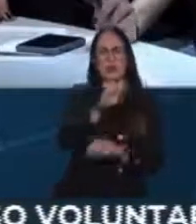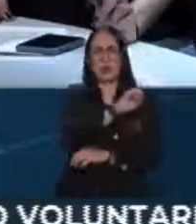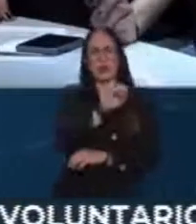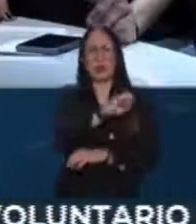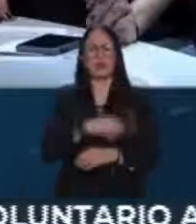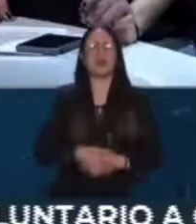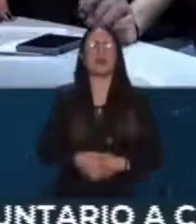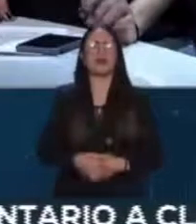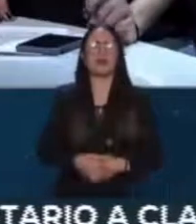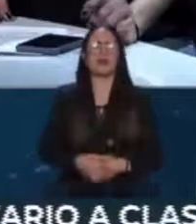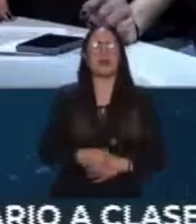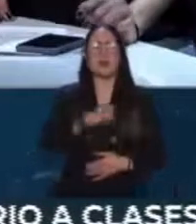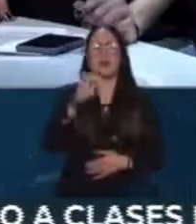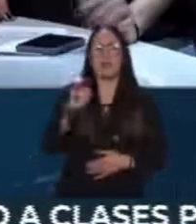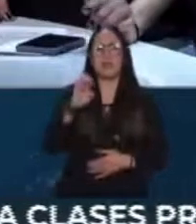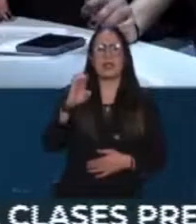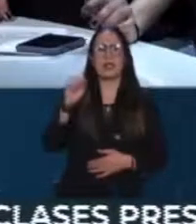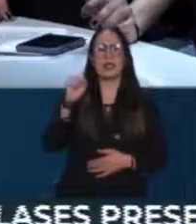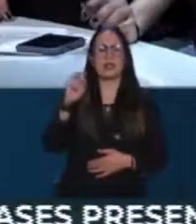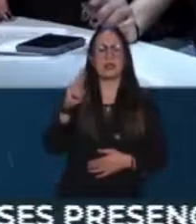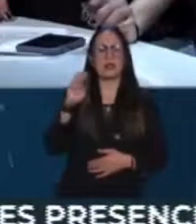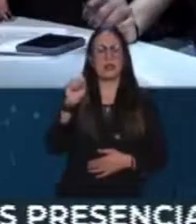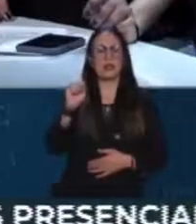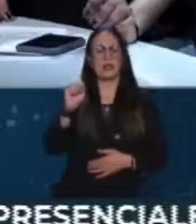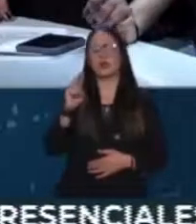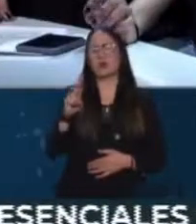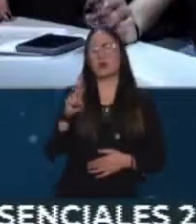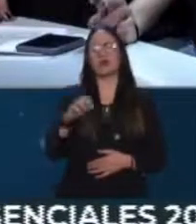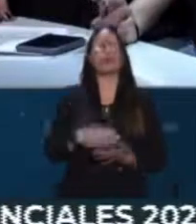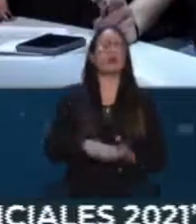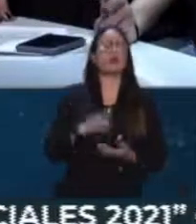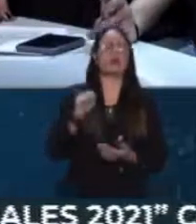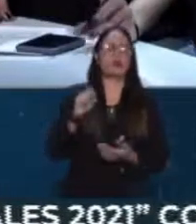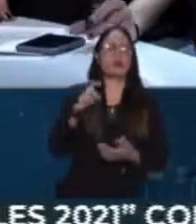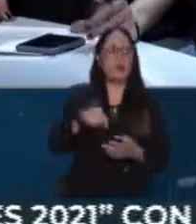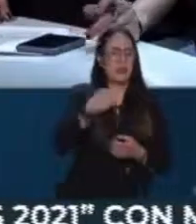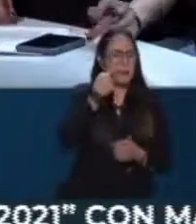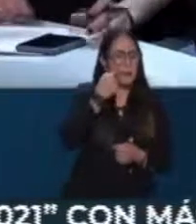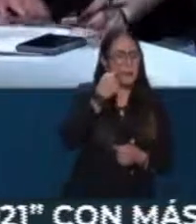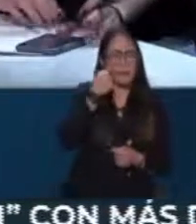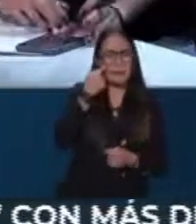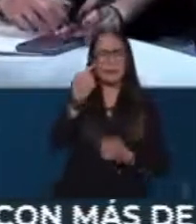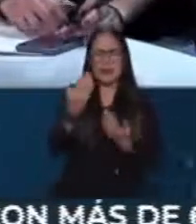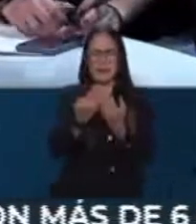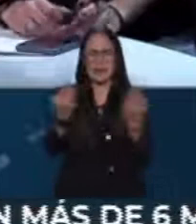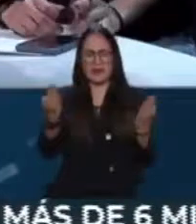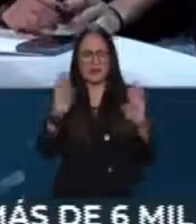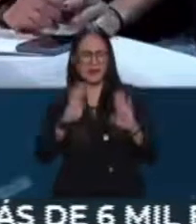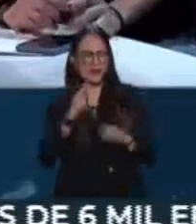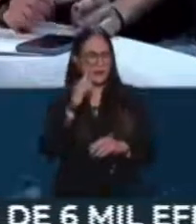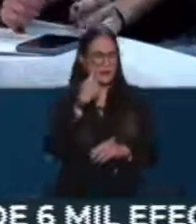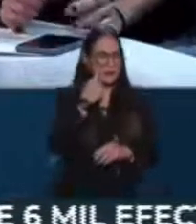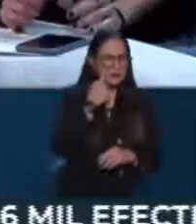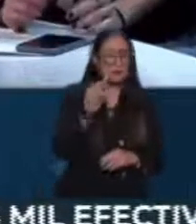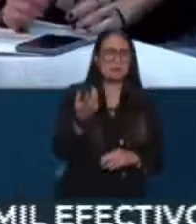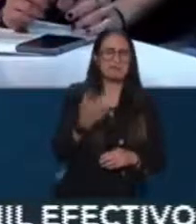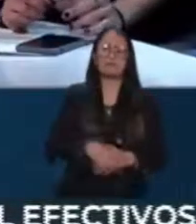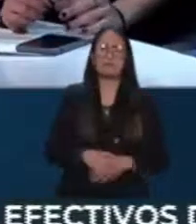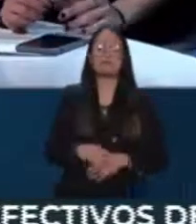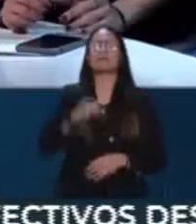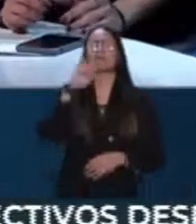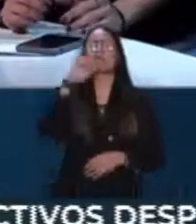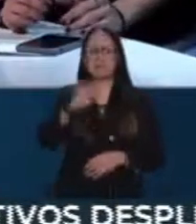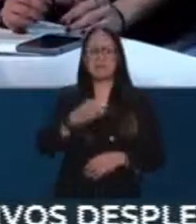camarógrafo Jesús Arias recorriendo estas casillas y fue lo que pudimos encontrar a lo largo de esta jornada, que ha sido calificada desde